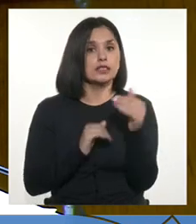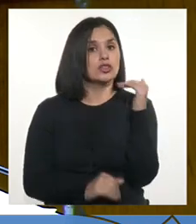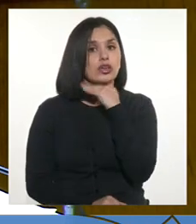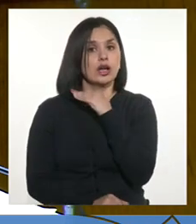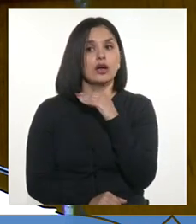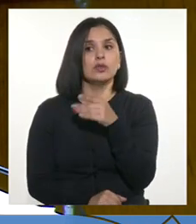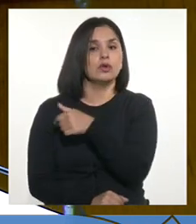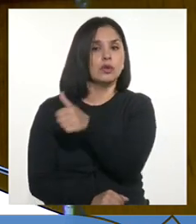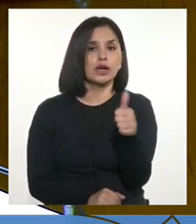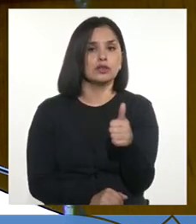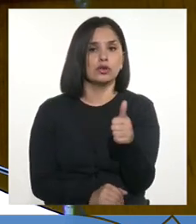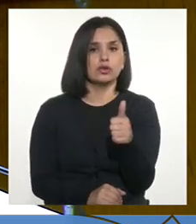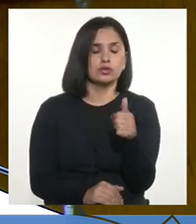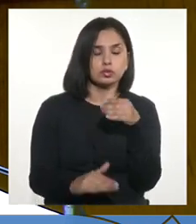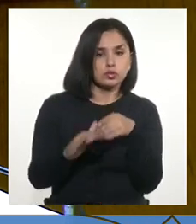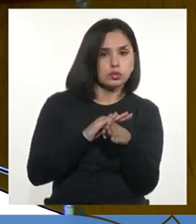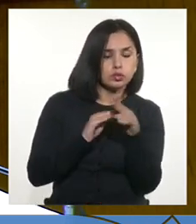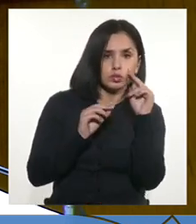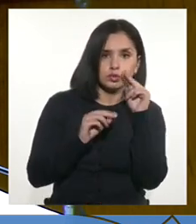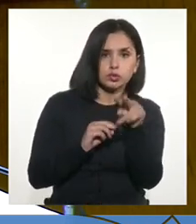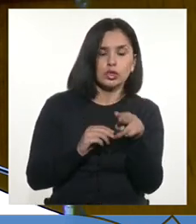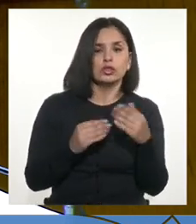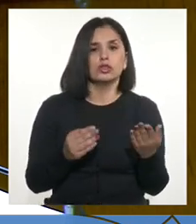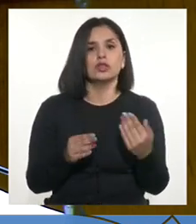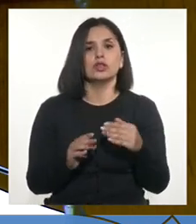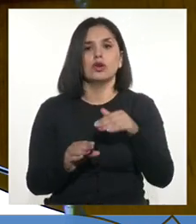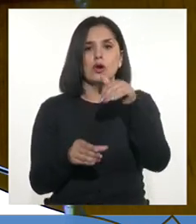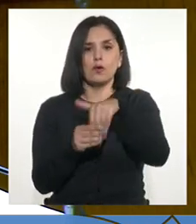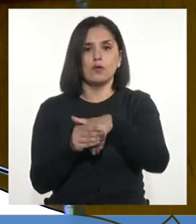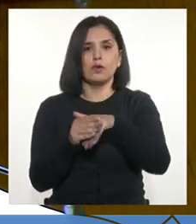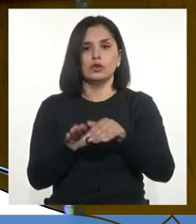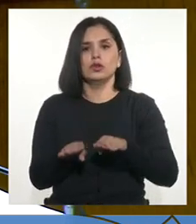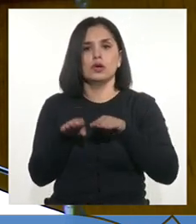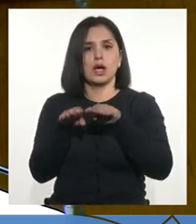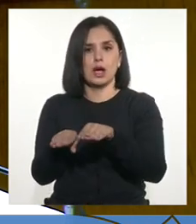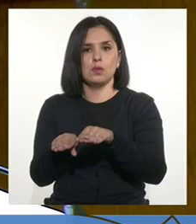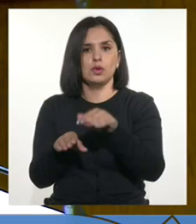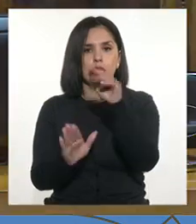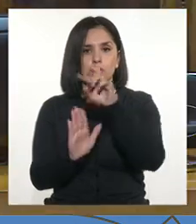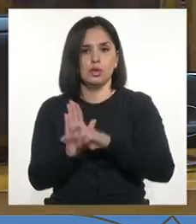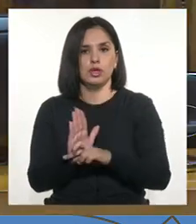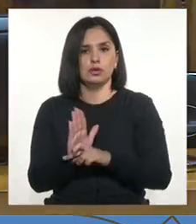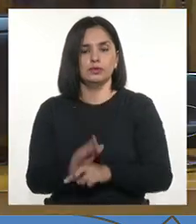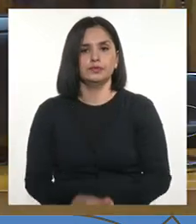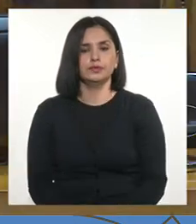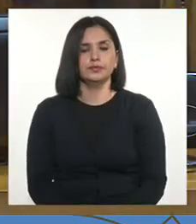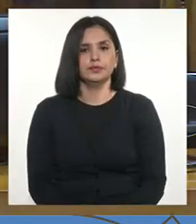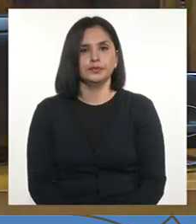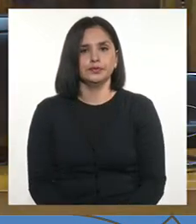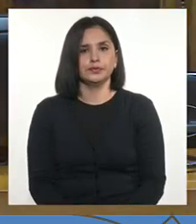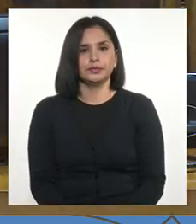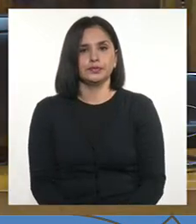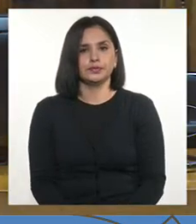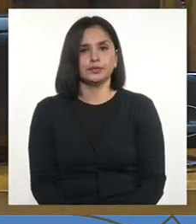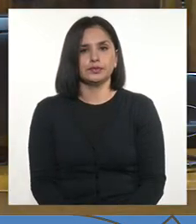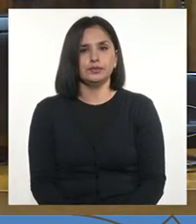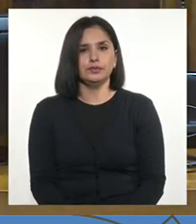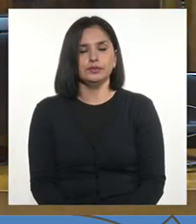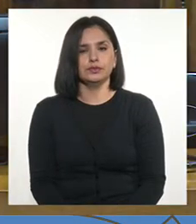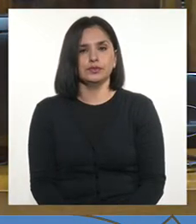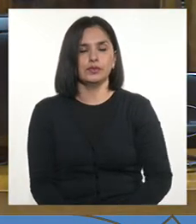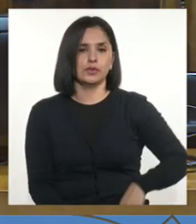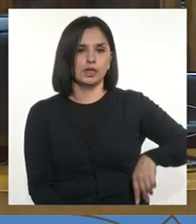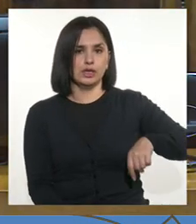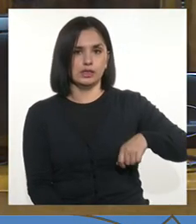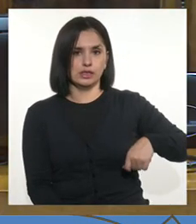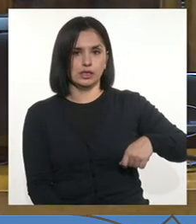comunidad por lo tanto presidente votaré absolutamente a favor de este proyecto muchas gracias muchas gracias senador sandoval tiene